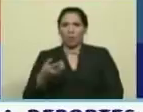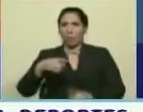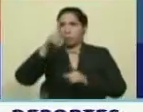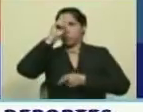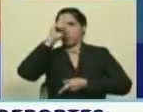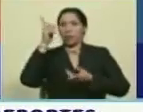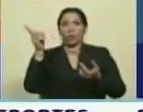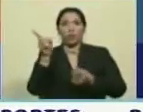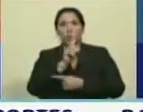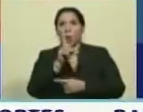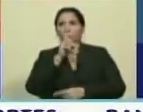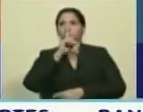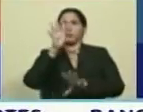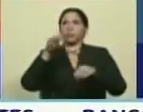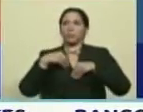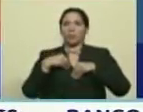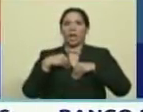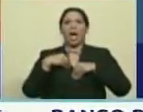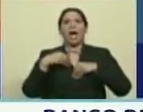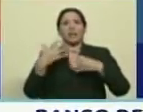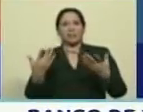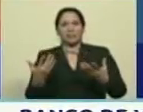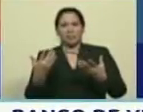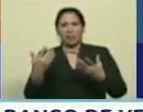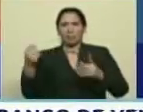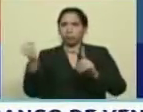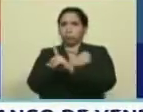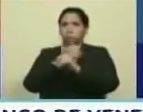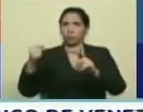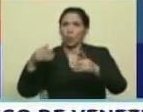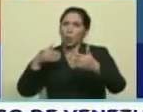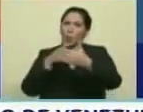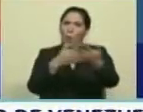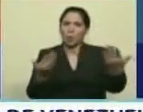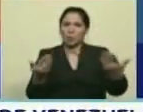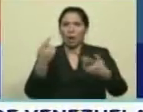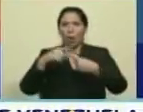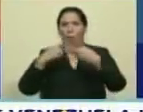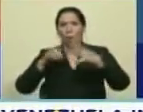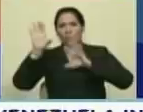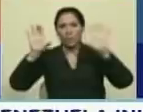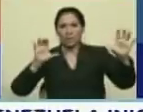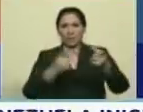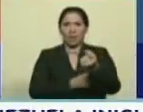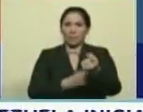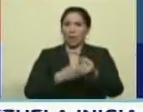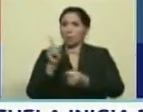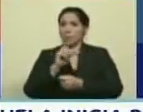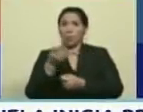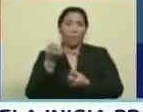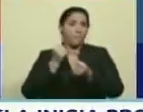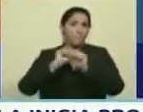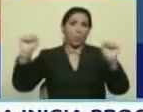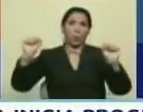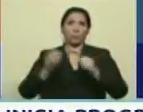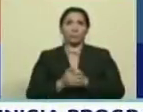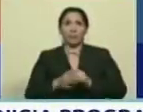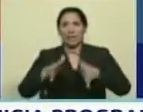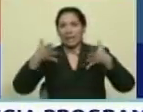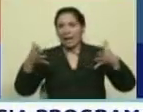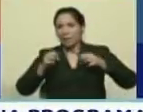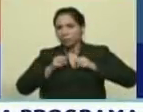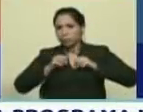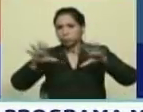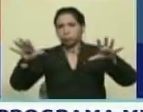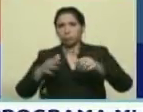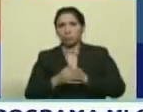aceptar silenciosamente las agresiones que orquestan contra otros países hermanos. No es posible subestimar el gran despliegue de